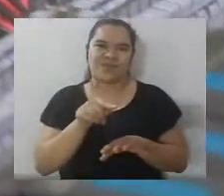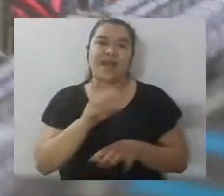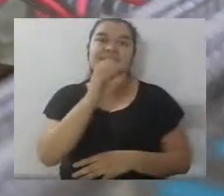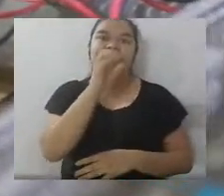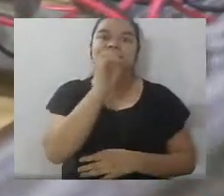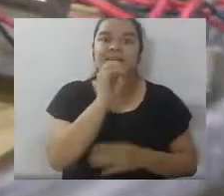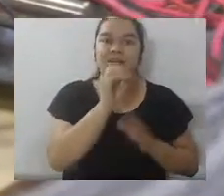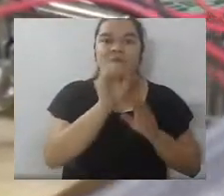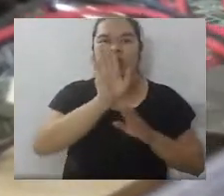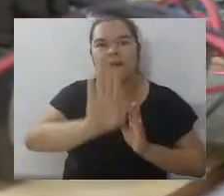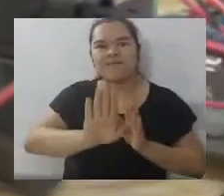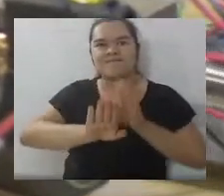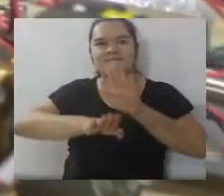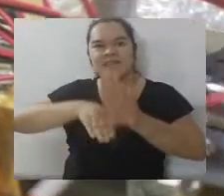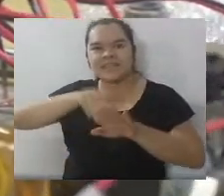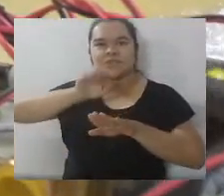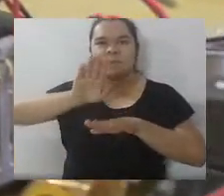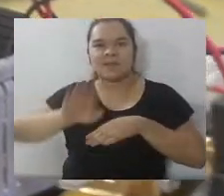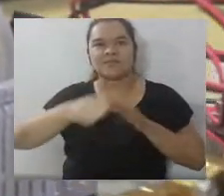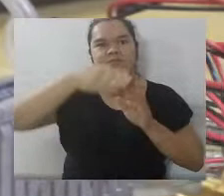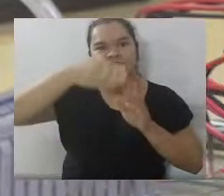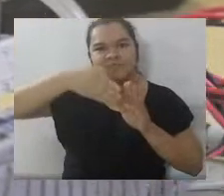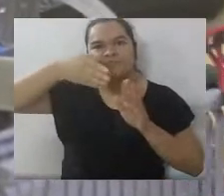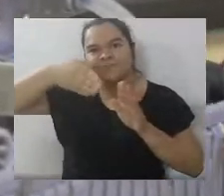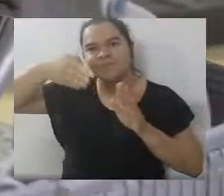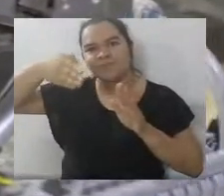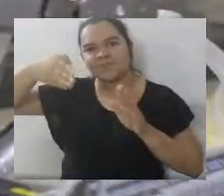El principio es a partir del...